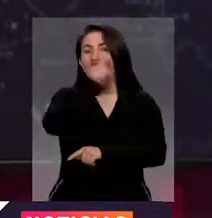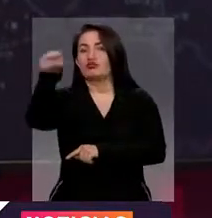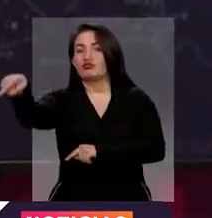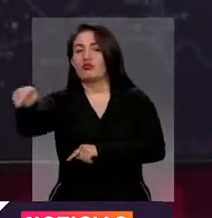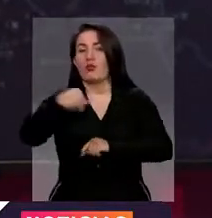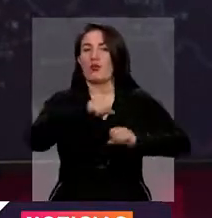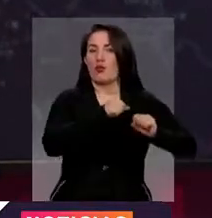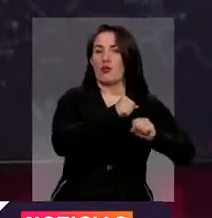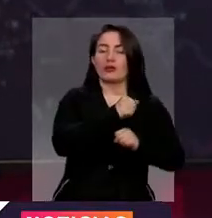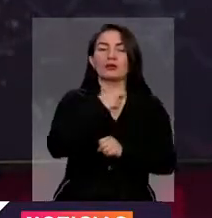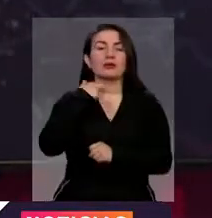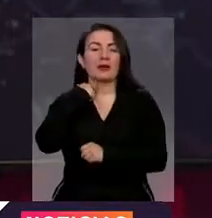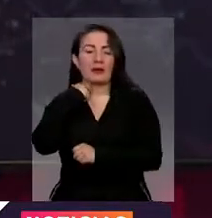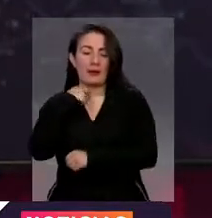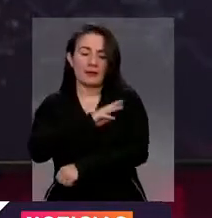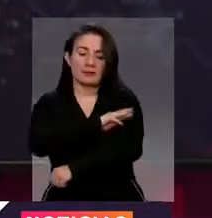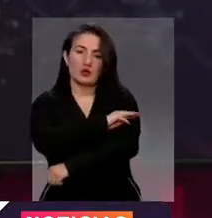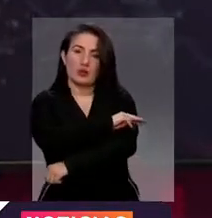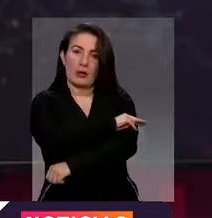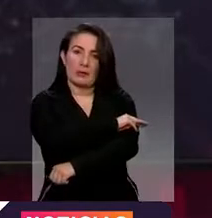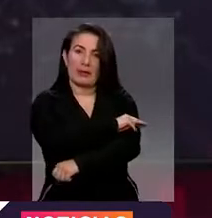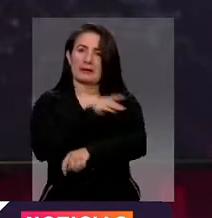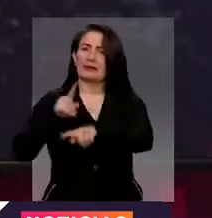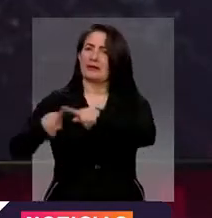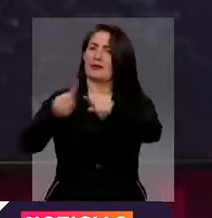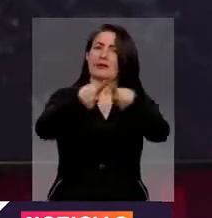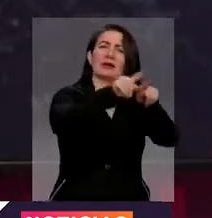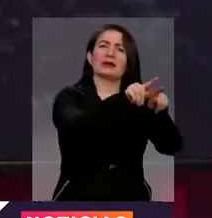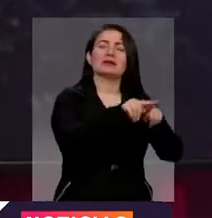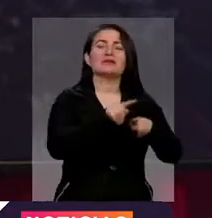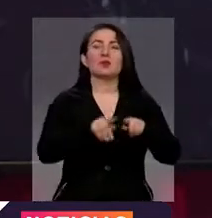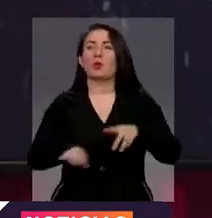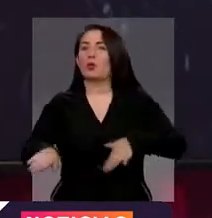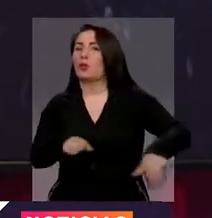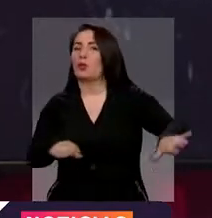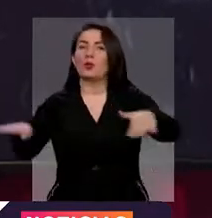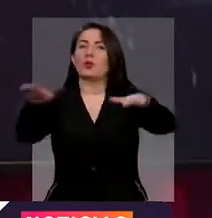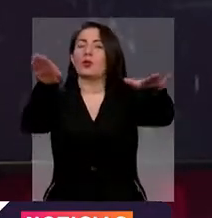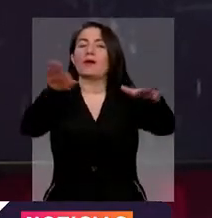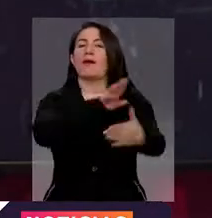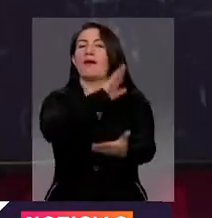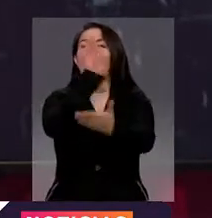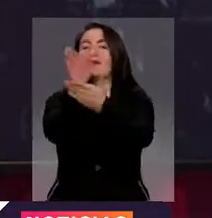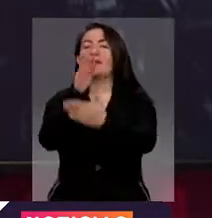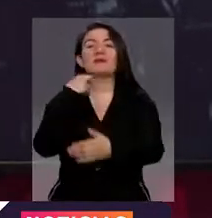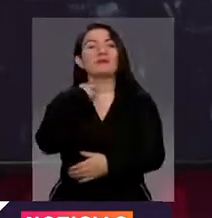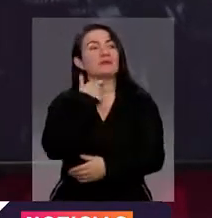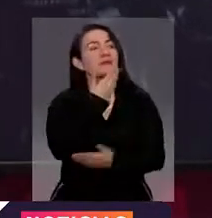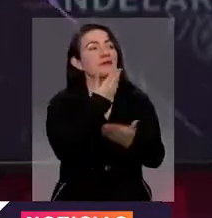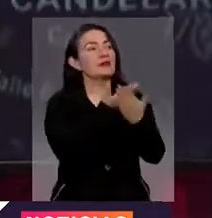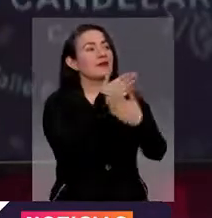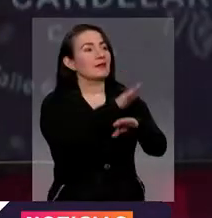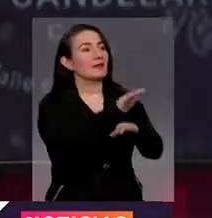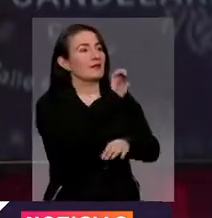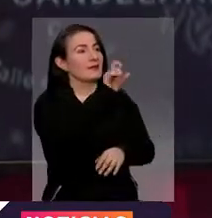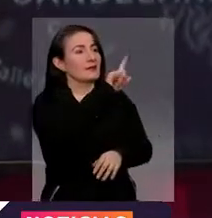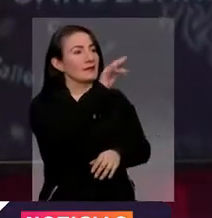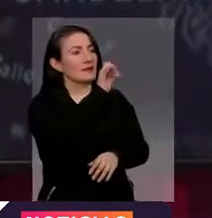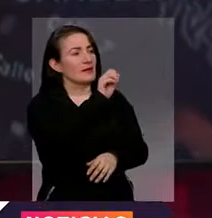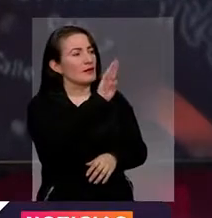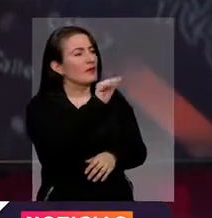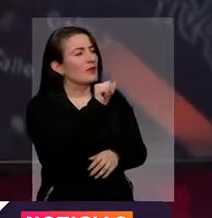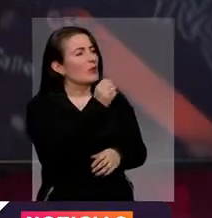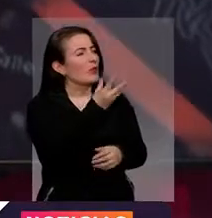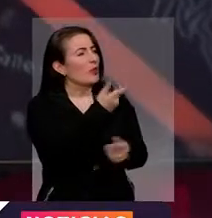la comunidad de Sumapaz, como a miles de viajeros que transitan por este corredor vial. Esteban Bejarano, buenas tardes. ¿Y de cuánto